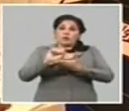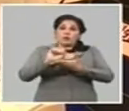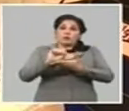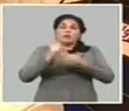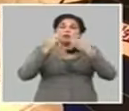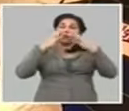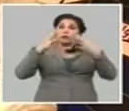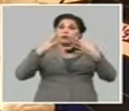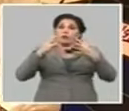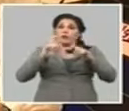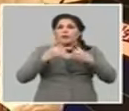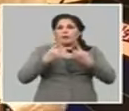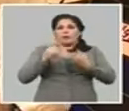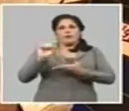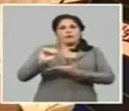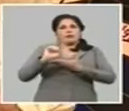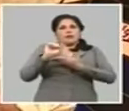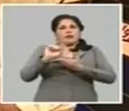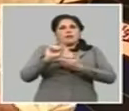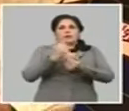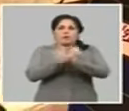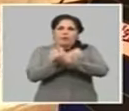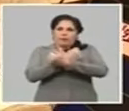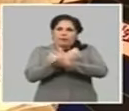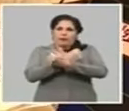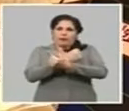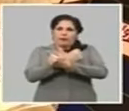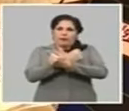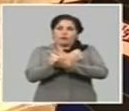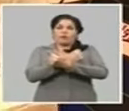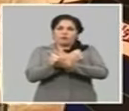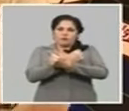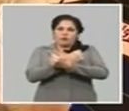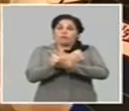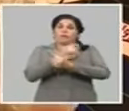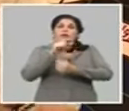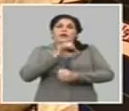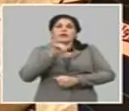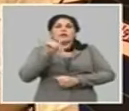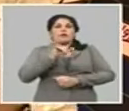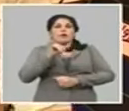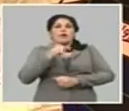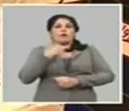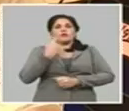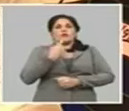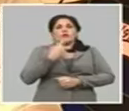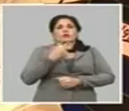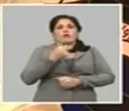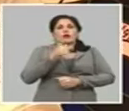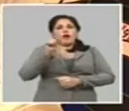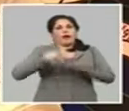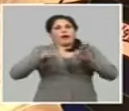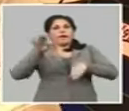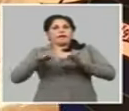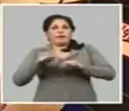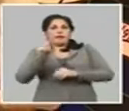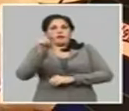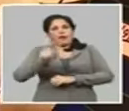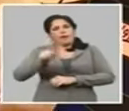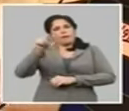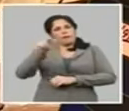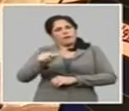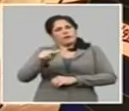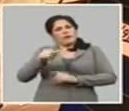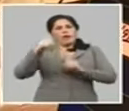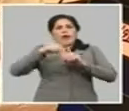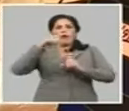sensible pero es un servicio de muy alto riesgo es un servicio de estar muy cerca de la de las personas que